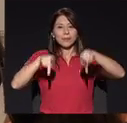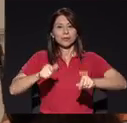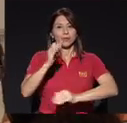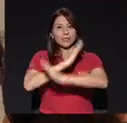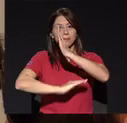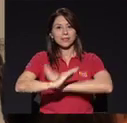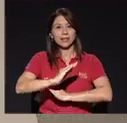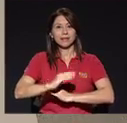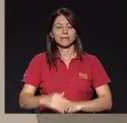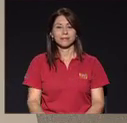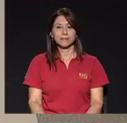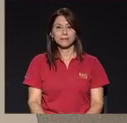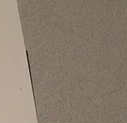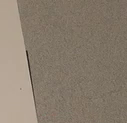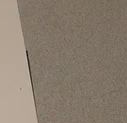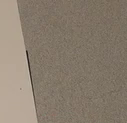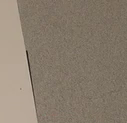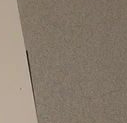con discapacidad.